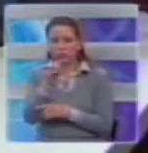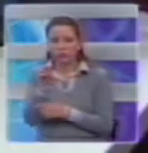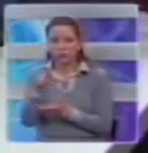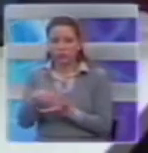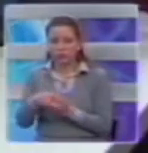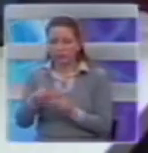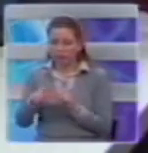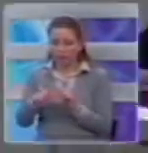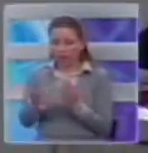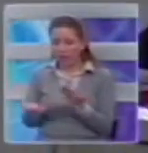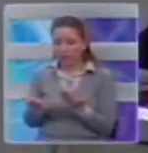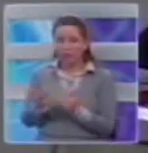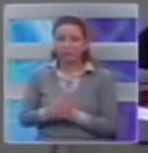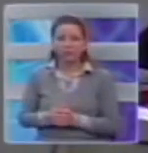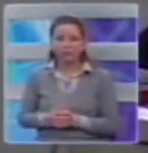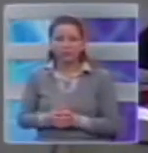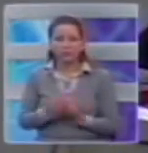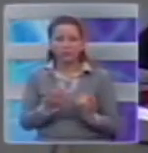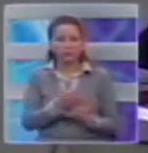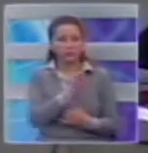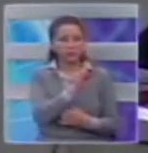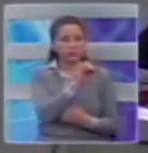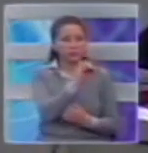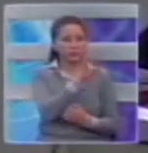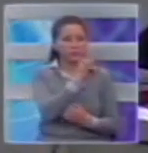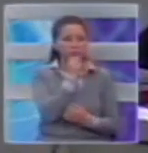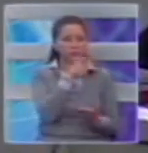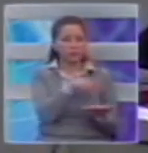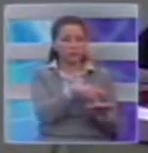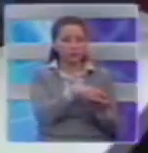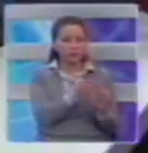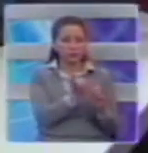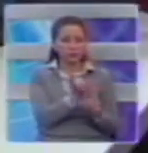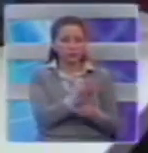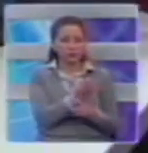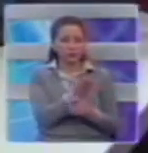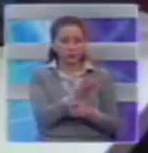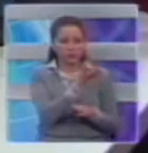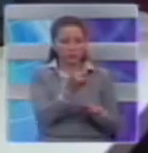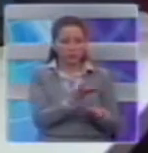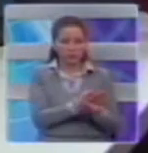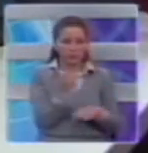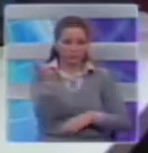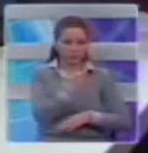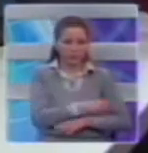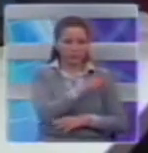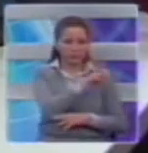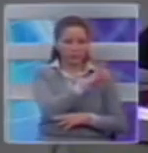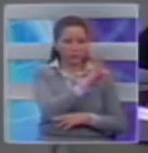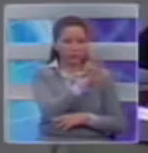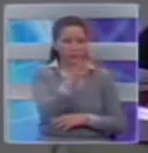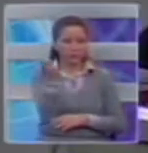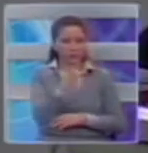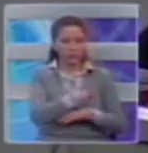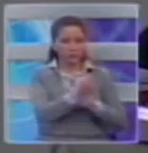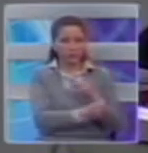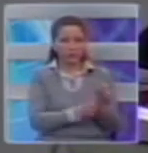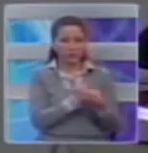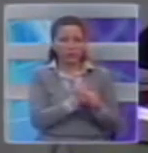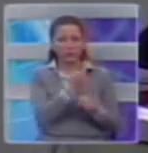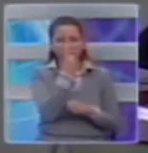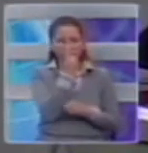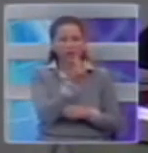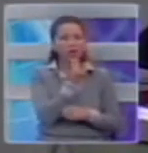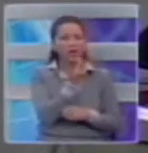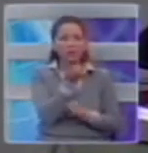Y va variando así. Ahora, Miflota.com es una plataforma digital que funciona las 24 horas del día, los 365 días del año. Los